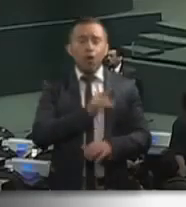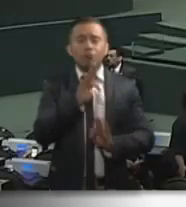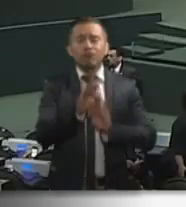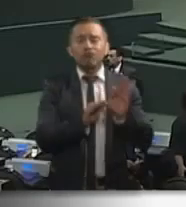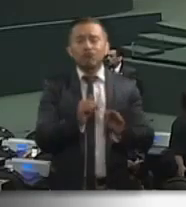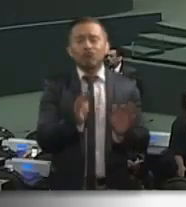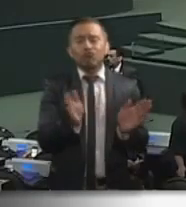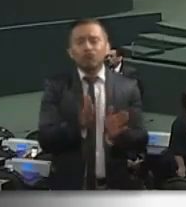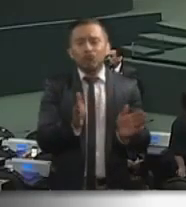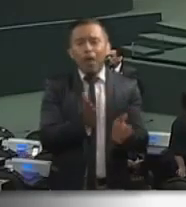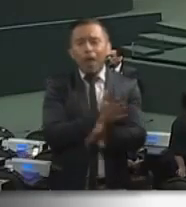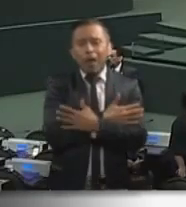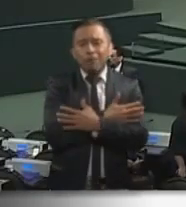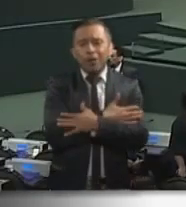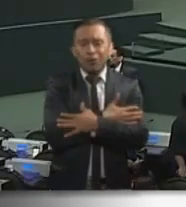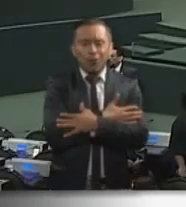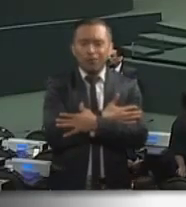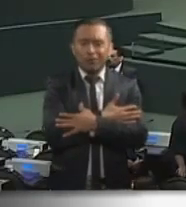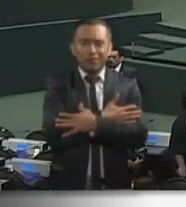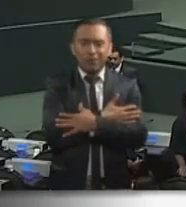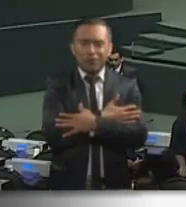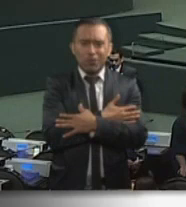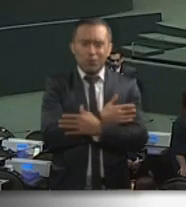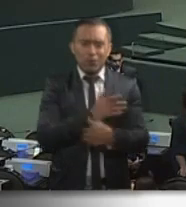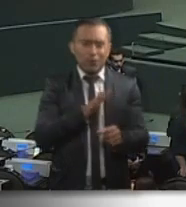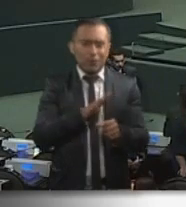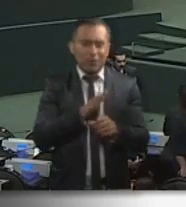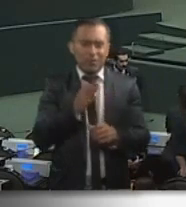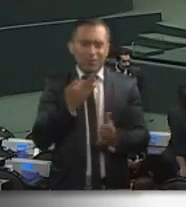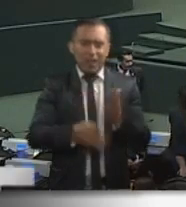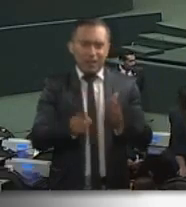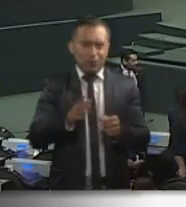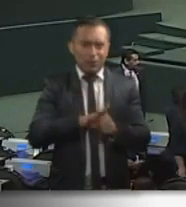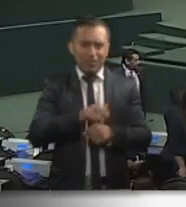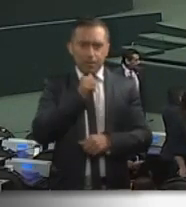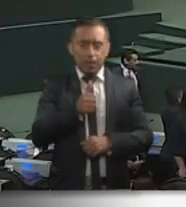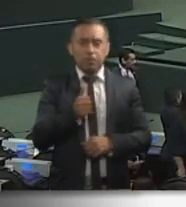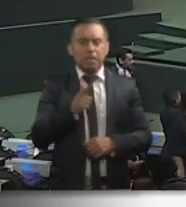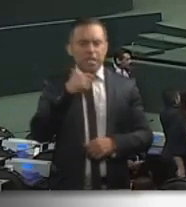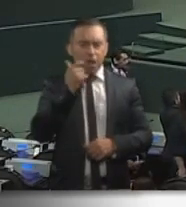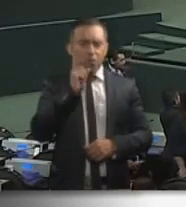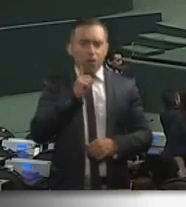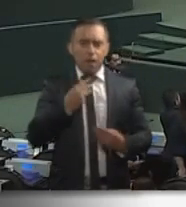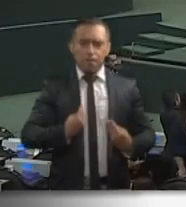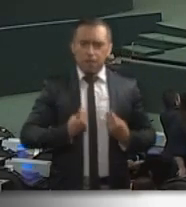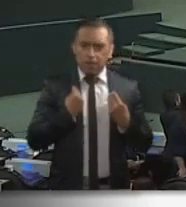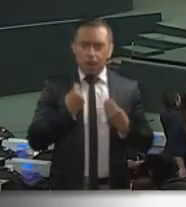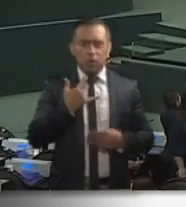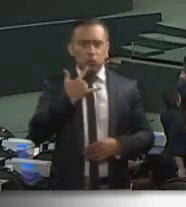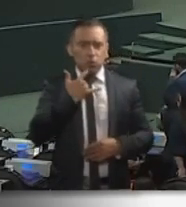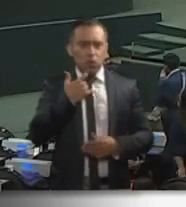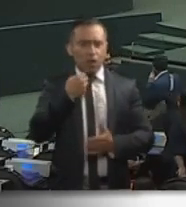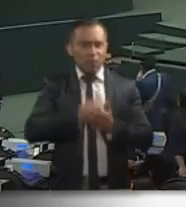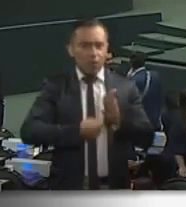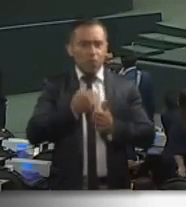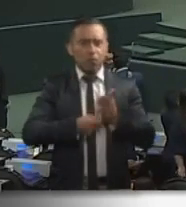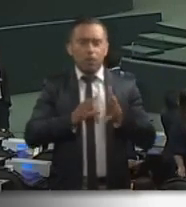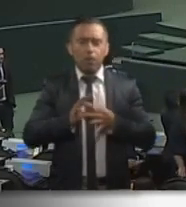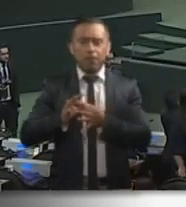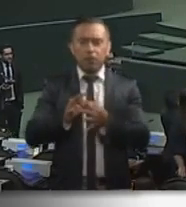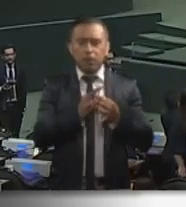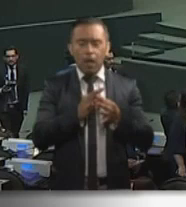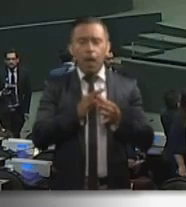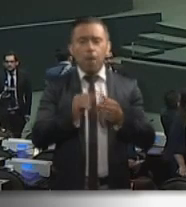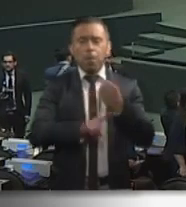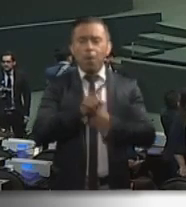vivas nos queremos que el espíritu de la condena enérgica y la suma de esfuerzos para la prevención atención y erradicación